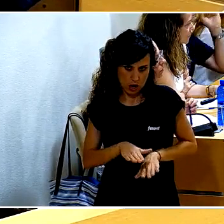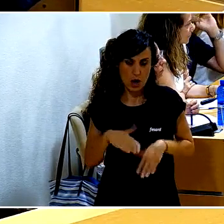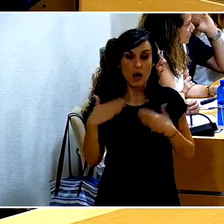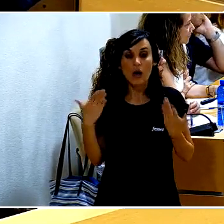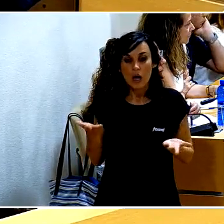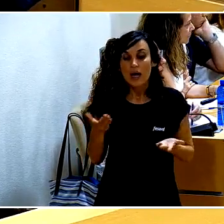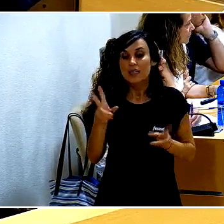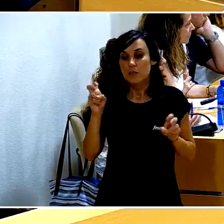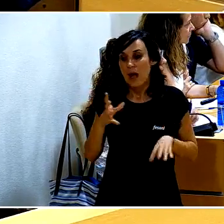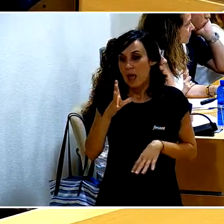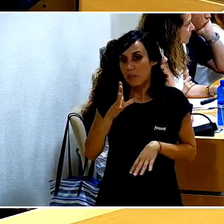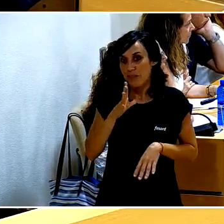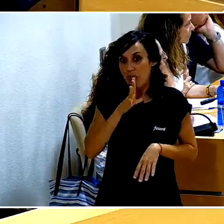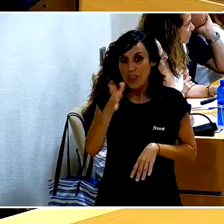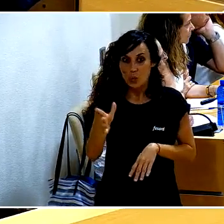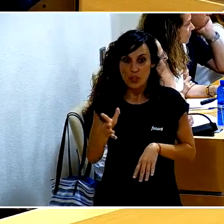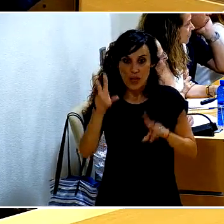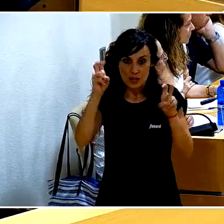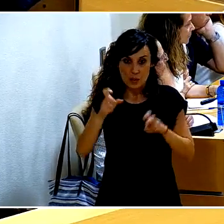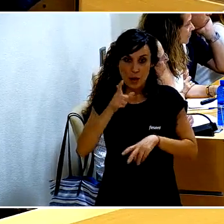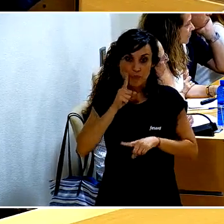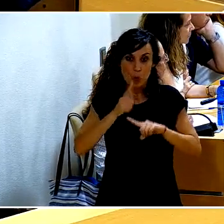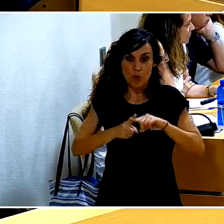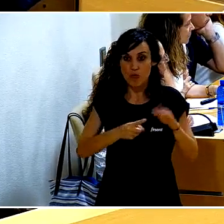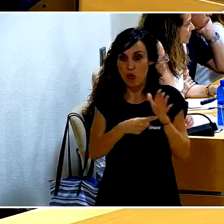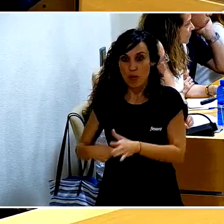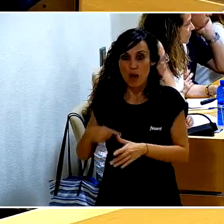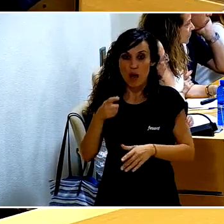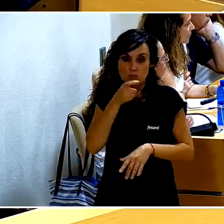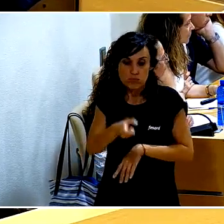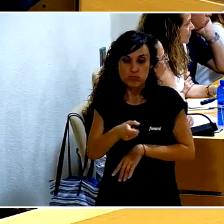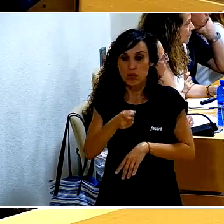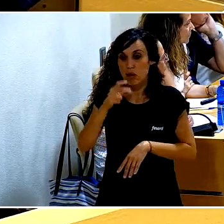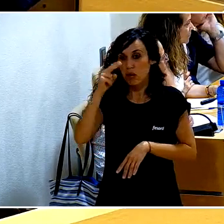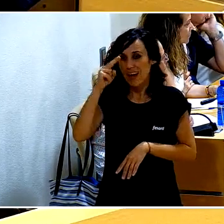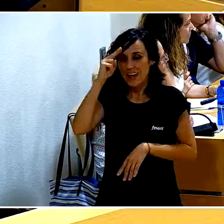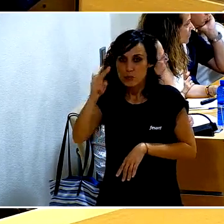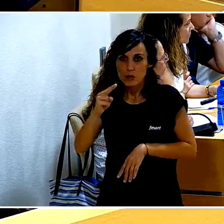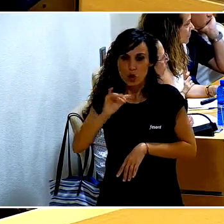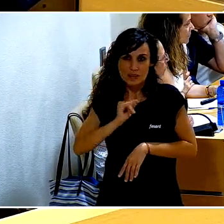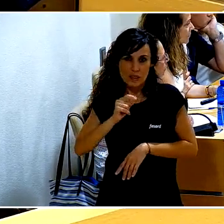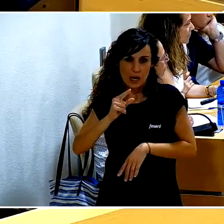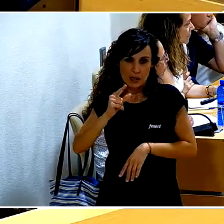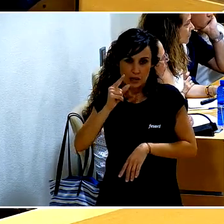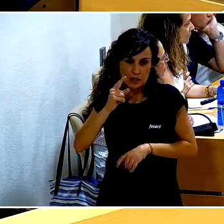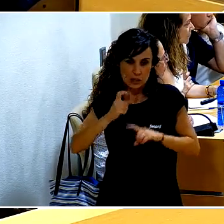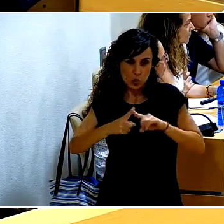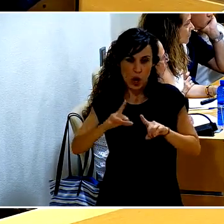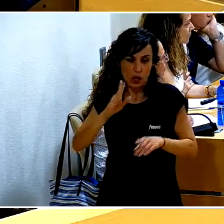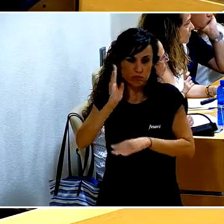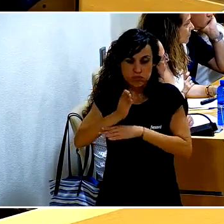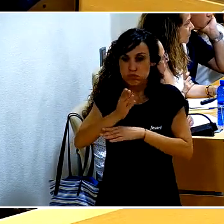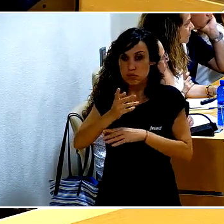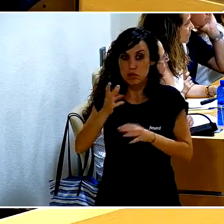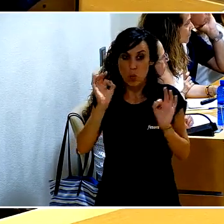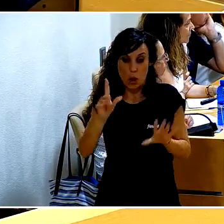Evidentemente, la denuncia explícita contra la homofobia, lesbofobia, etcétera, respeto a la diversidad sexual, y condenas como las que, como